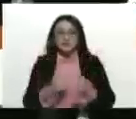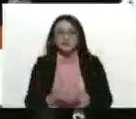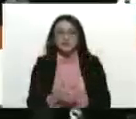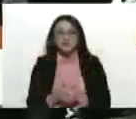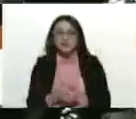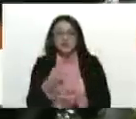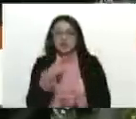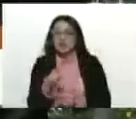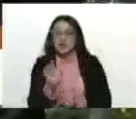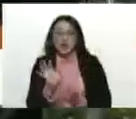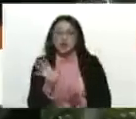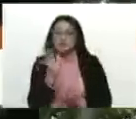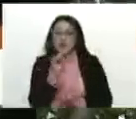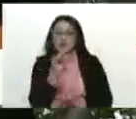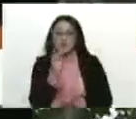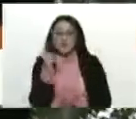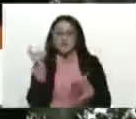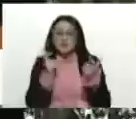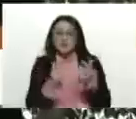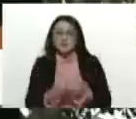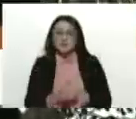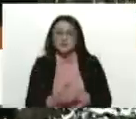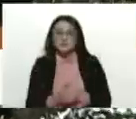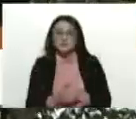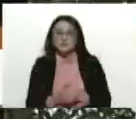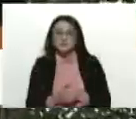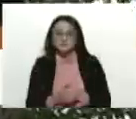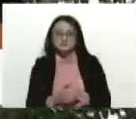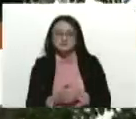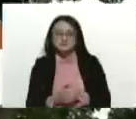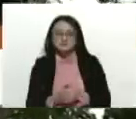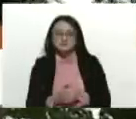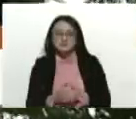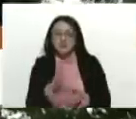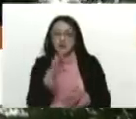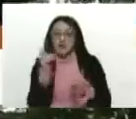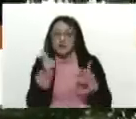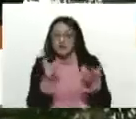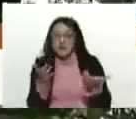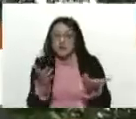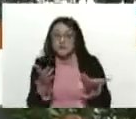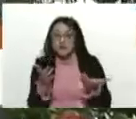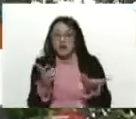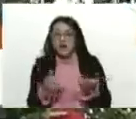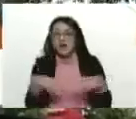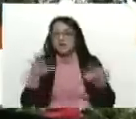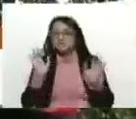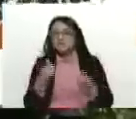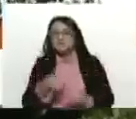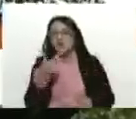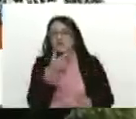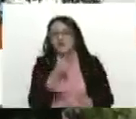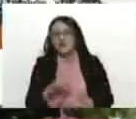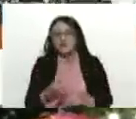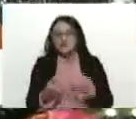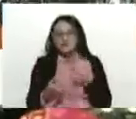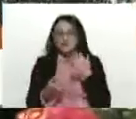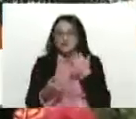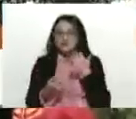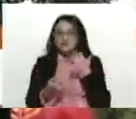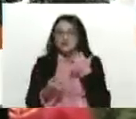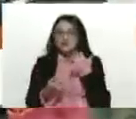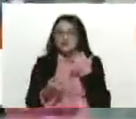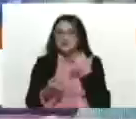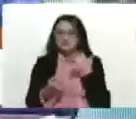ellos dijeron Ya no está Chávez y ya no está Chávez La cosa es más fácil nuevamente